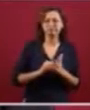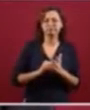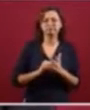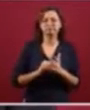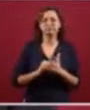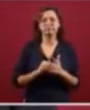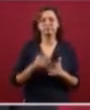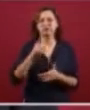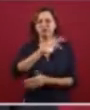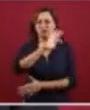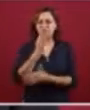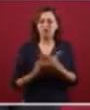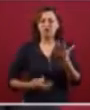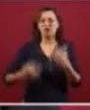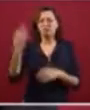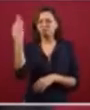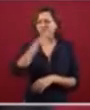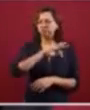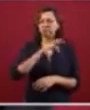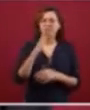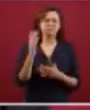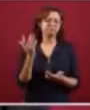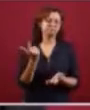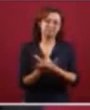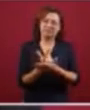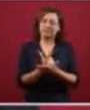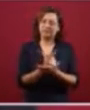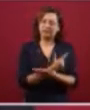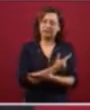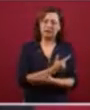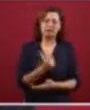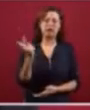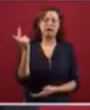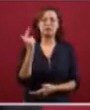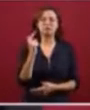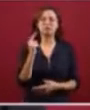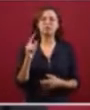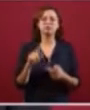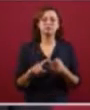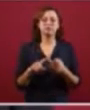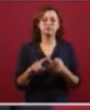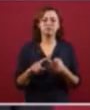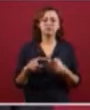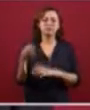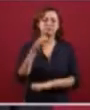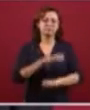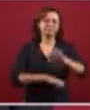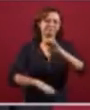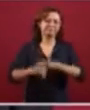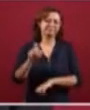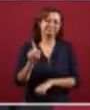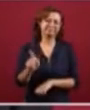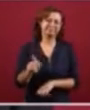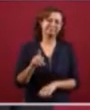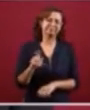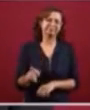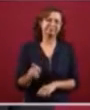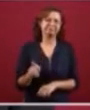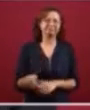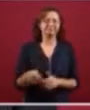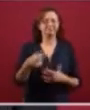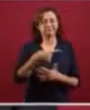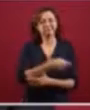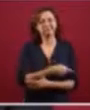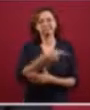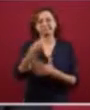el hacer facturas falsas, el tener empresas fantasmas, todo